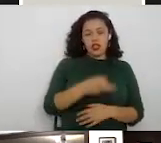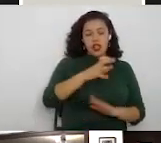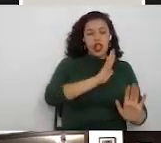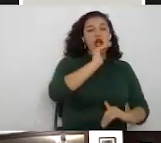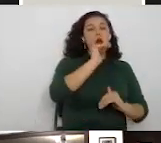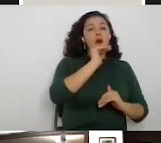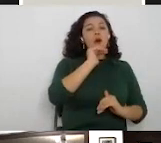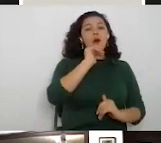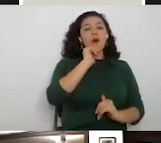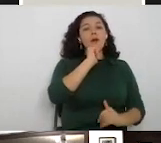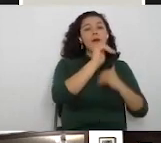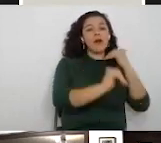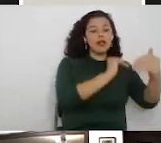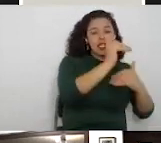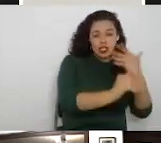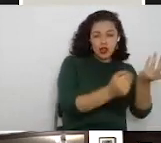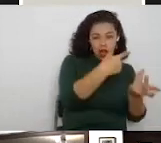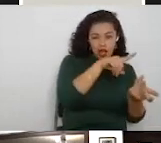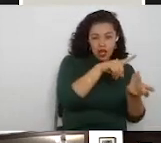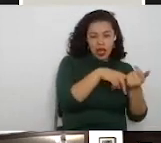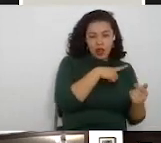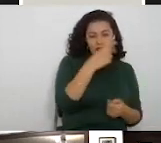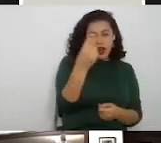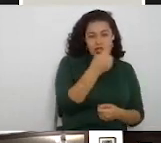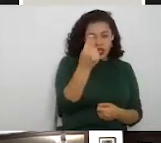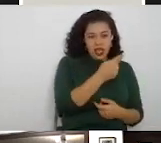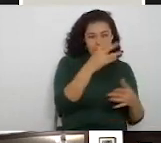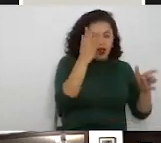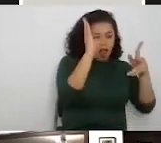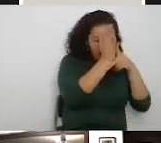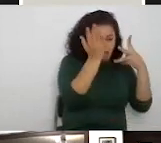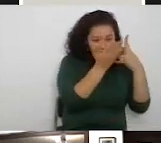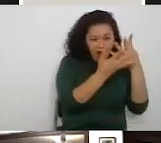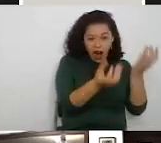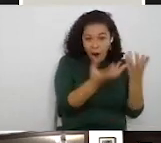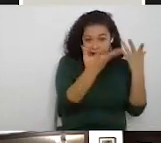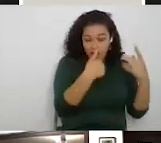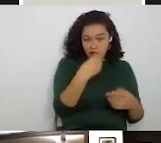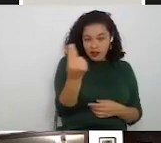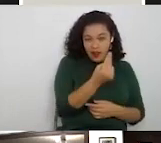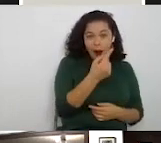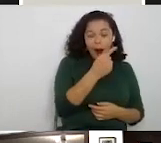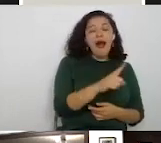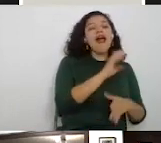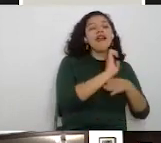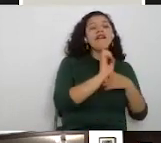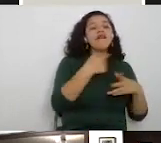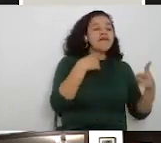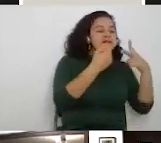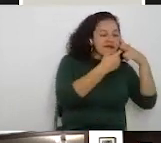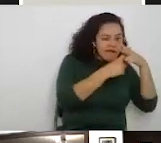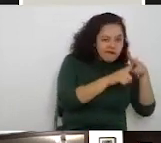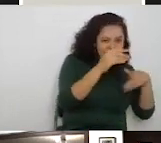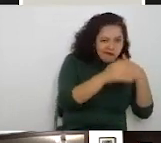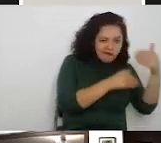proceso tendríamos que ver qué tanto necesitamos segmentarlo para entonces sí ver en dónde inicia un